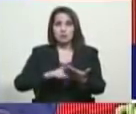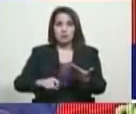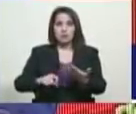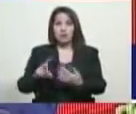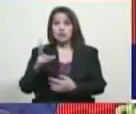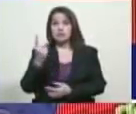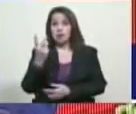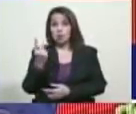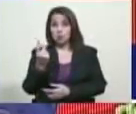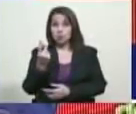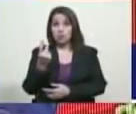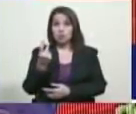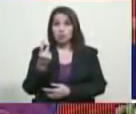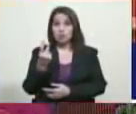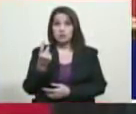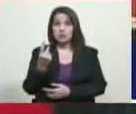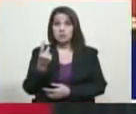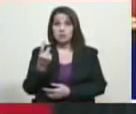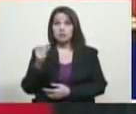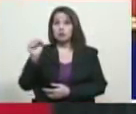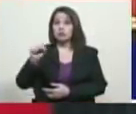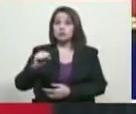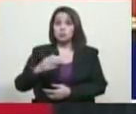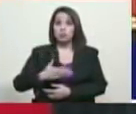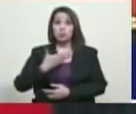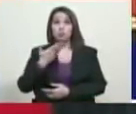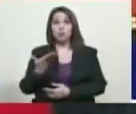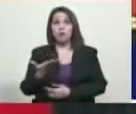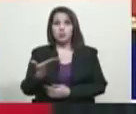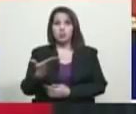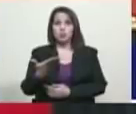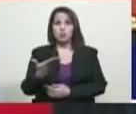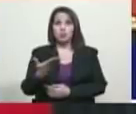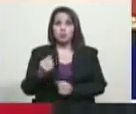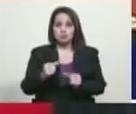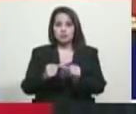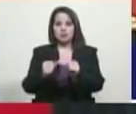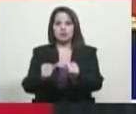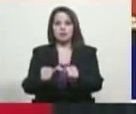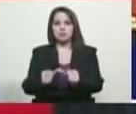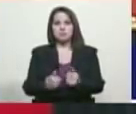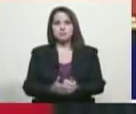era yo sí puedo seguir.